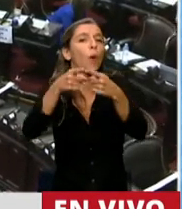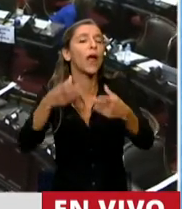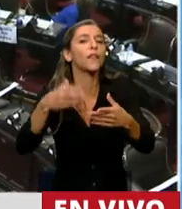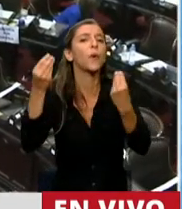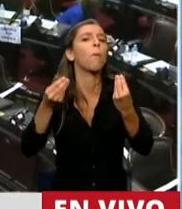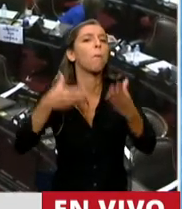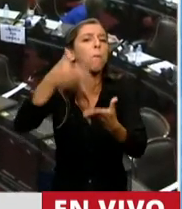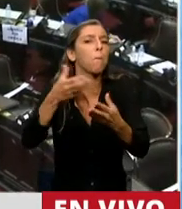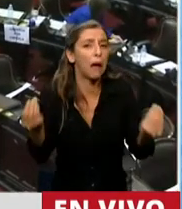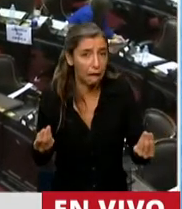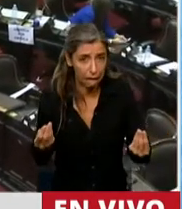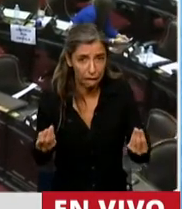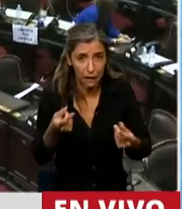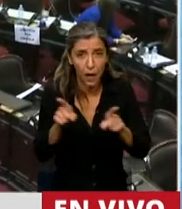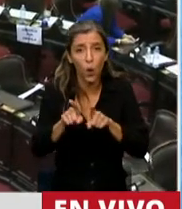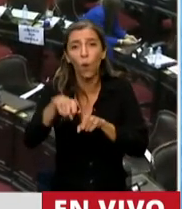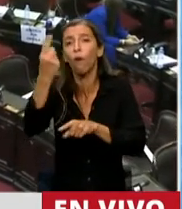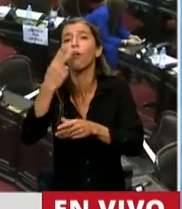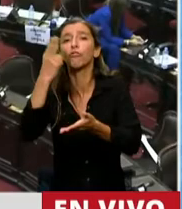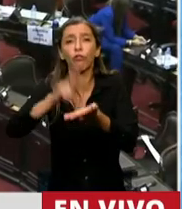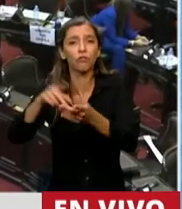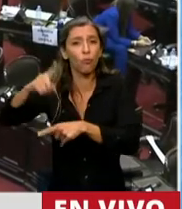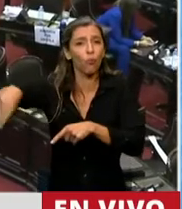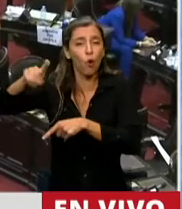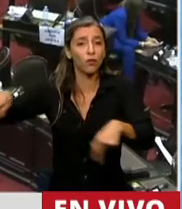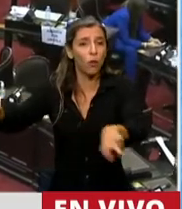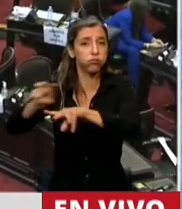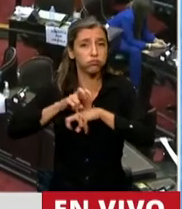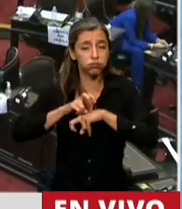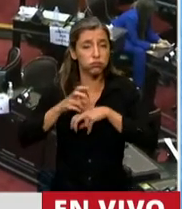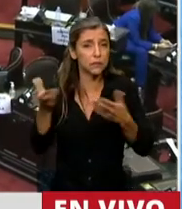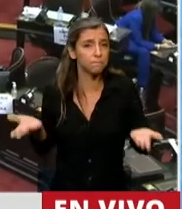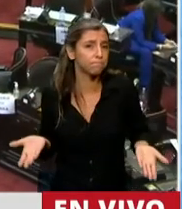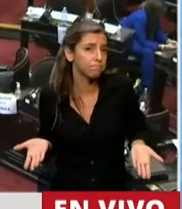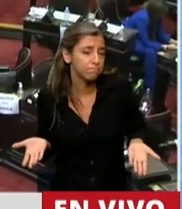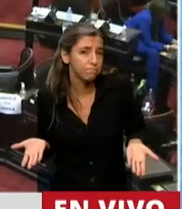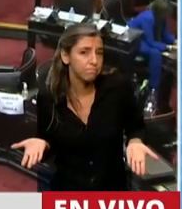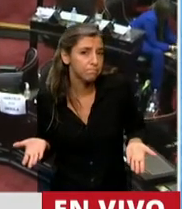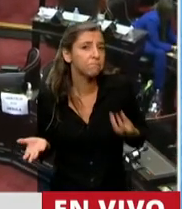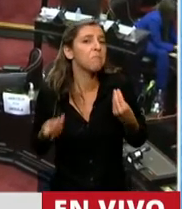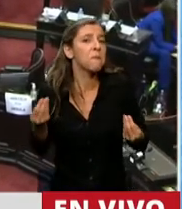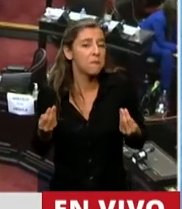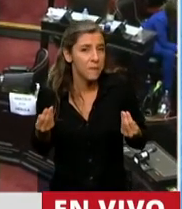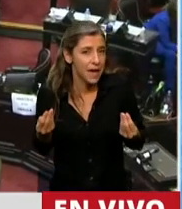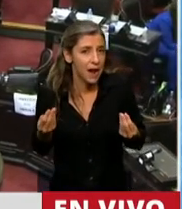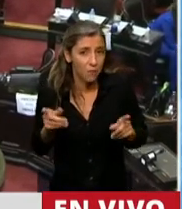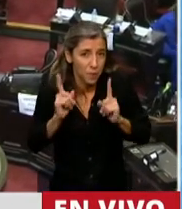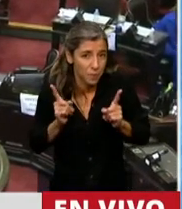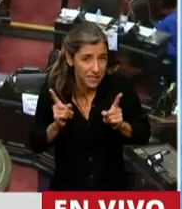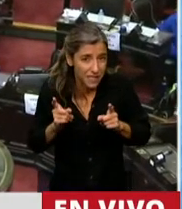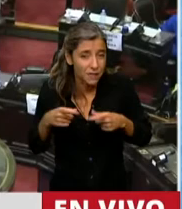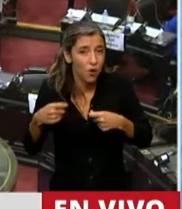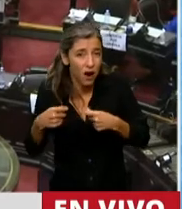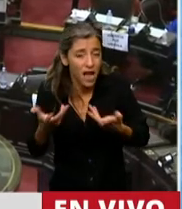de cualquier impuesto existente o que se cree en la Argentina según lo que establece nuestra Constitución,